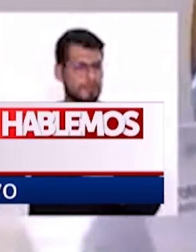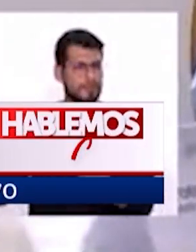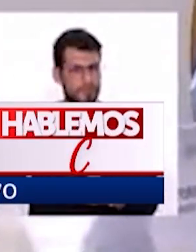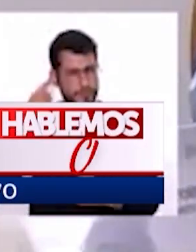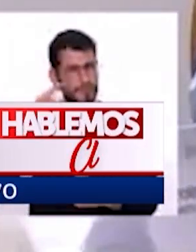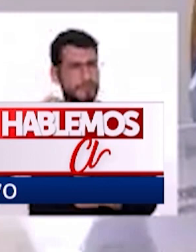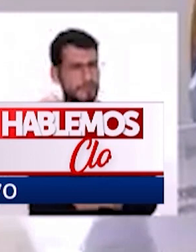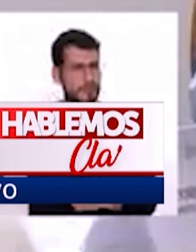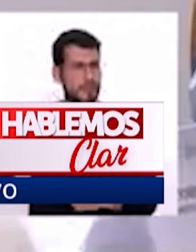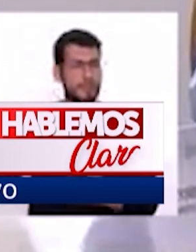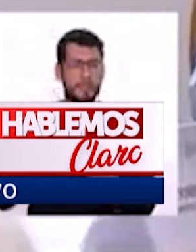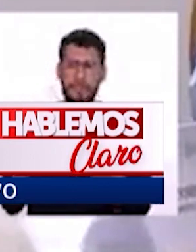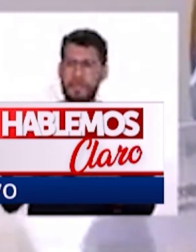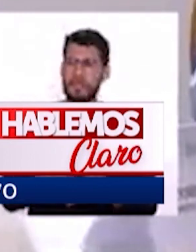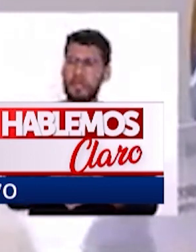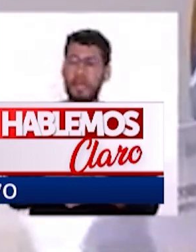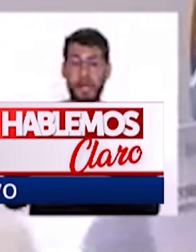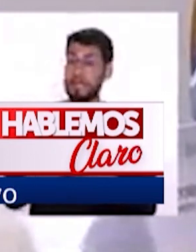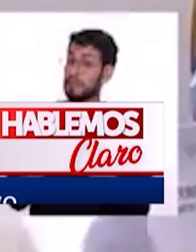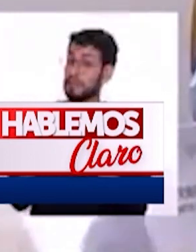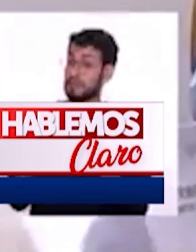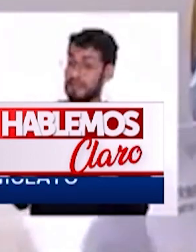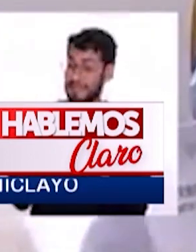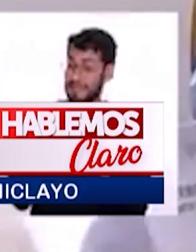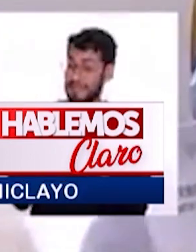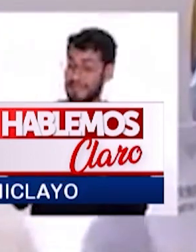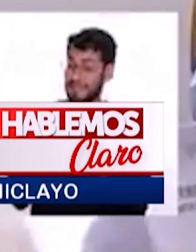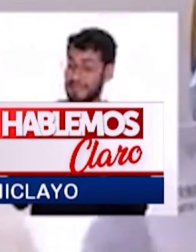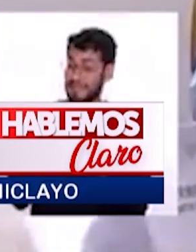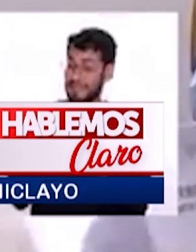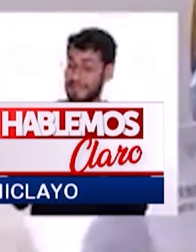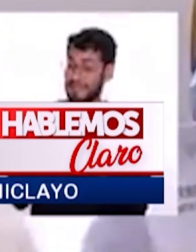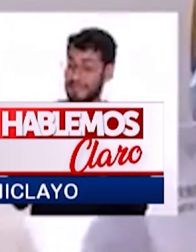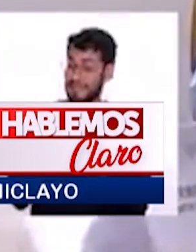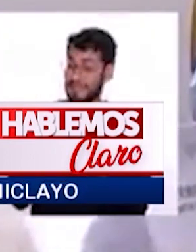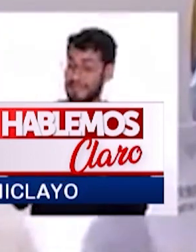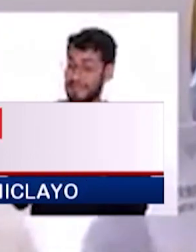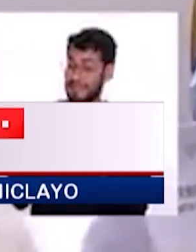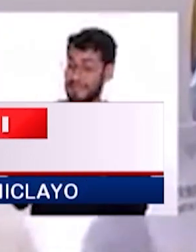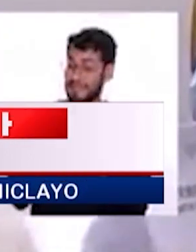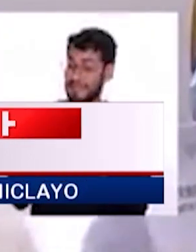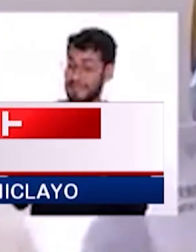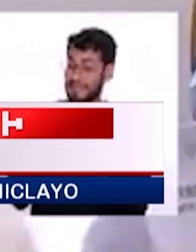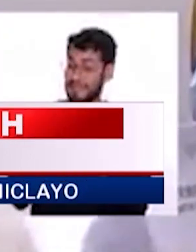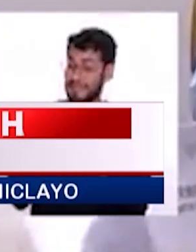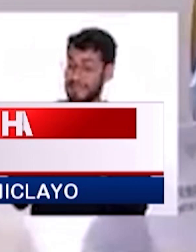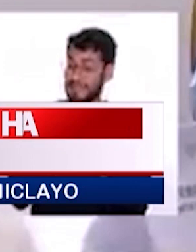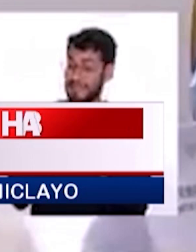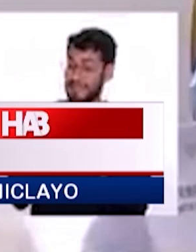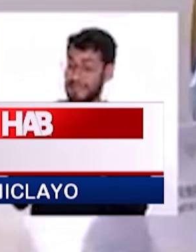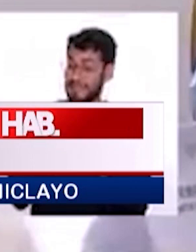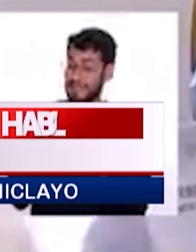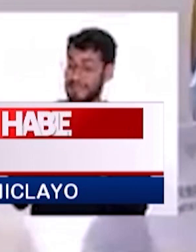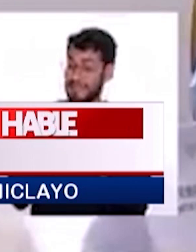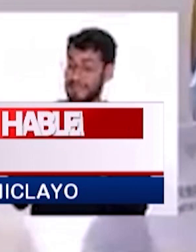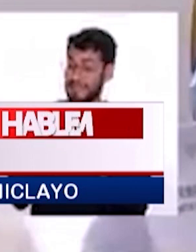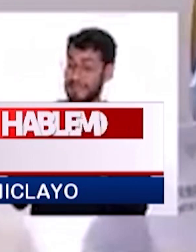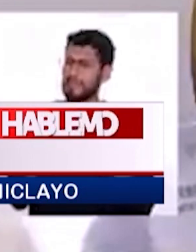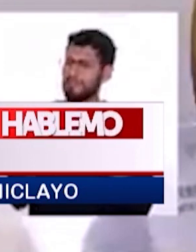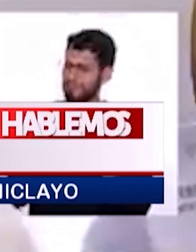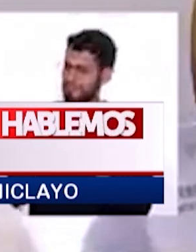necesario, Premier, que en ese querer acortar la sanción para estos señores, tengamos